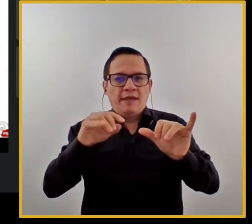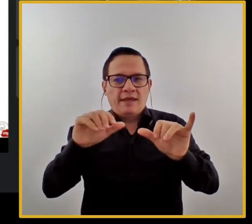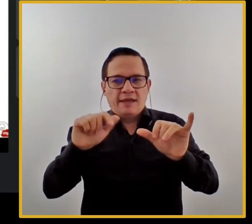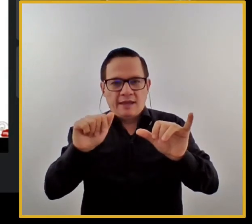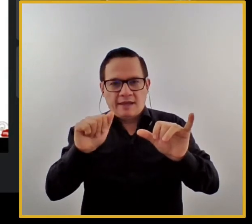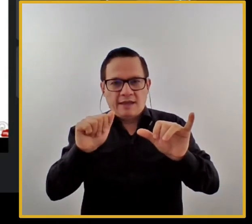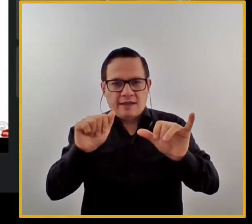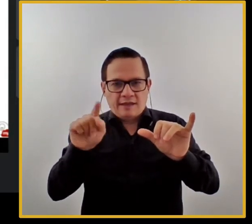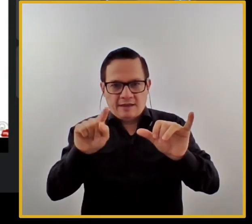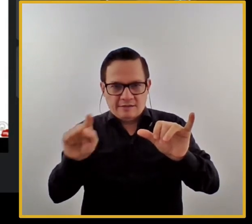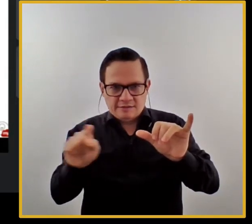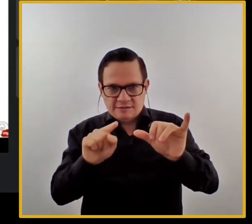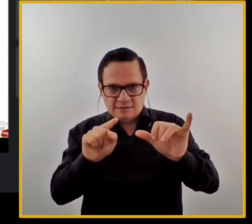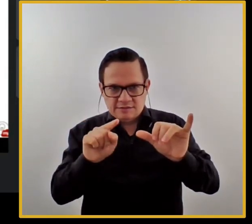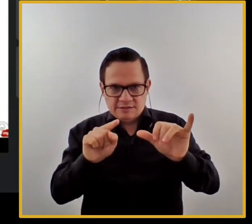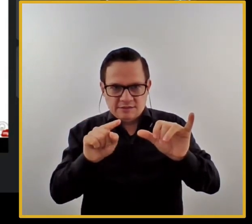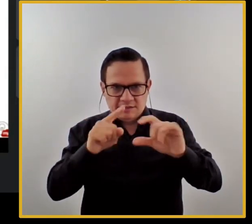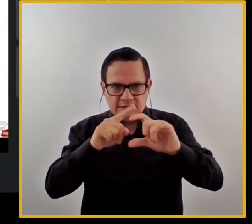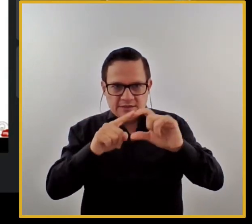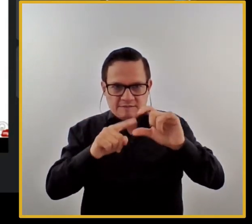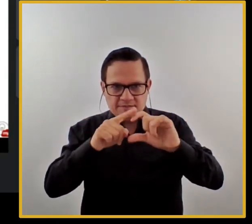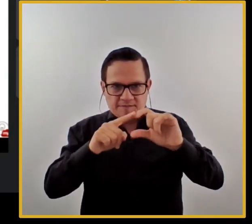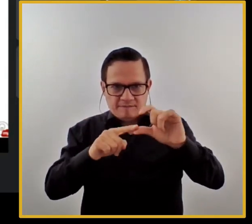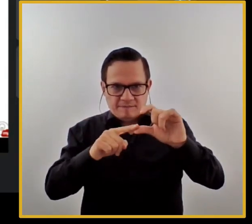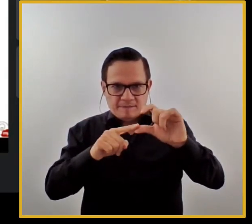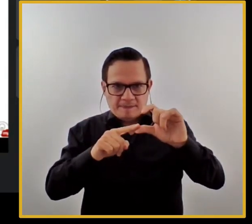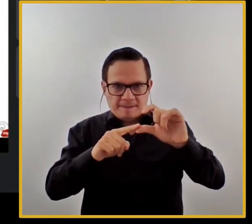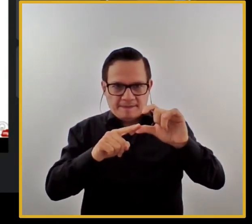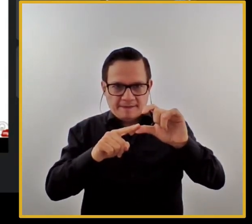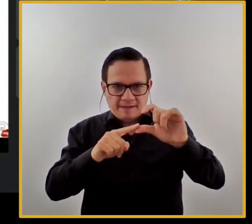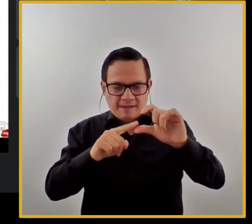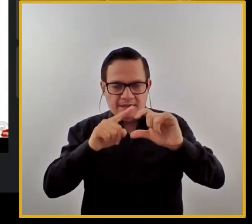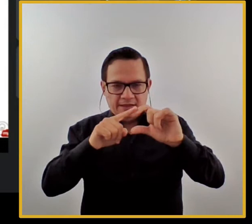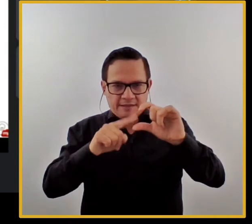entonces allí nosotros tenemos que tener en cuenta, pues